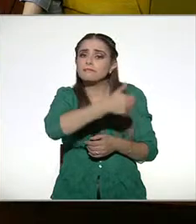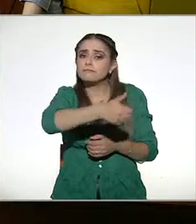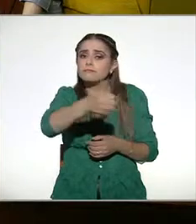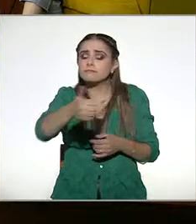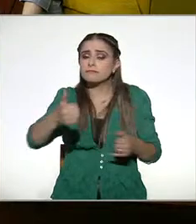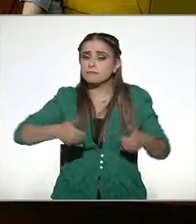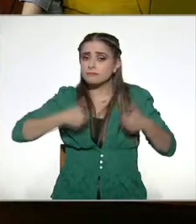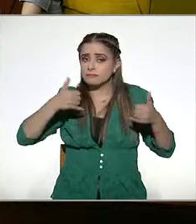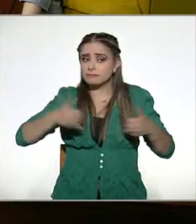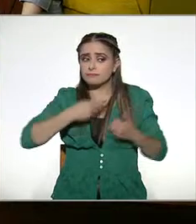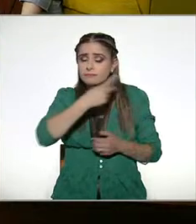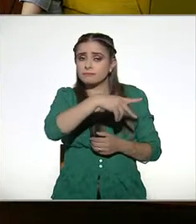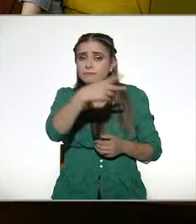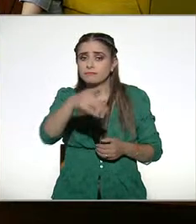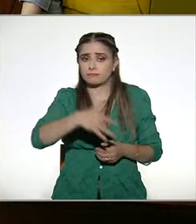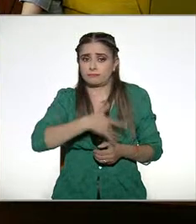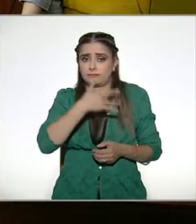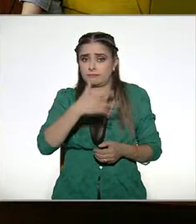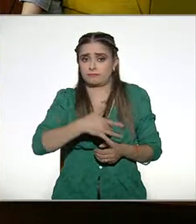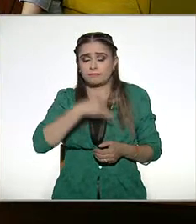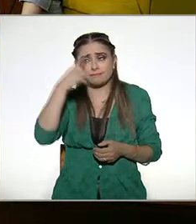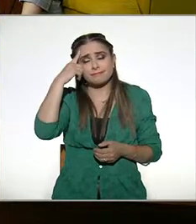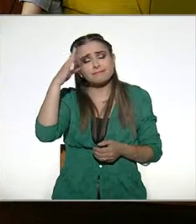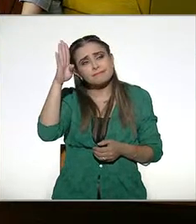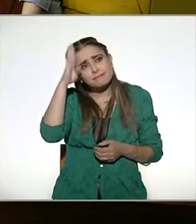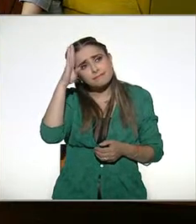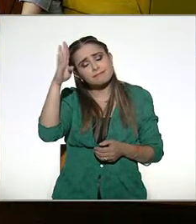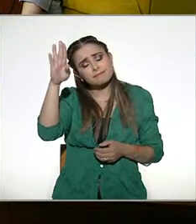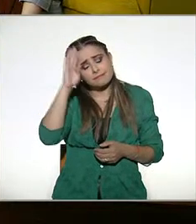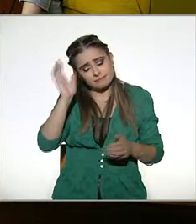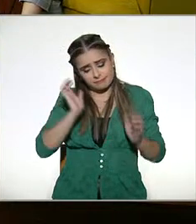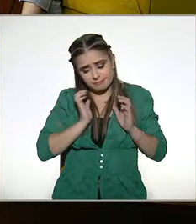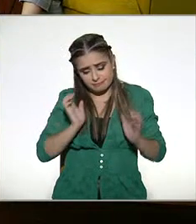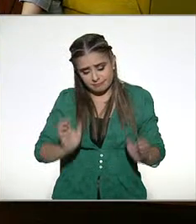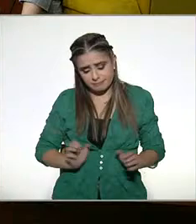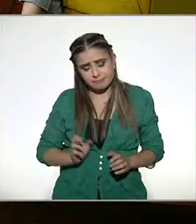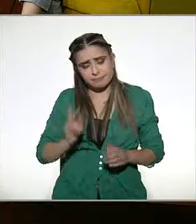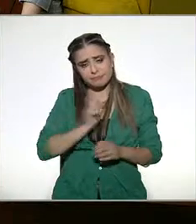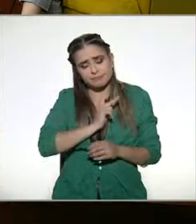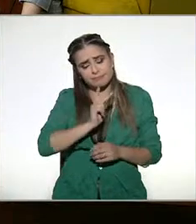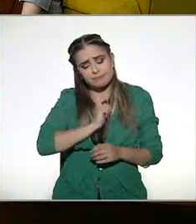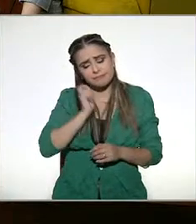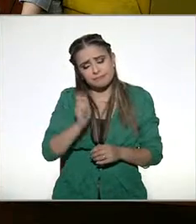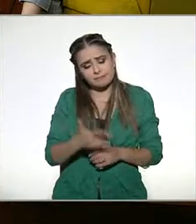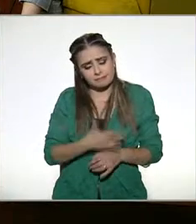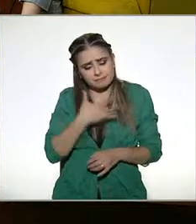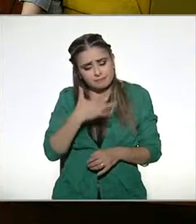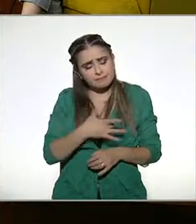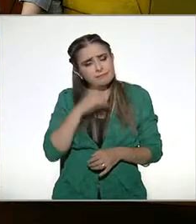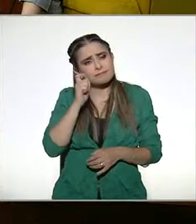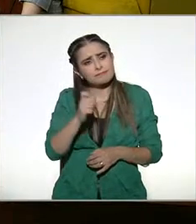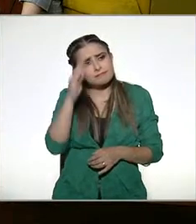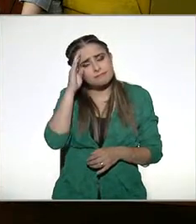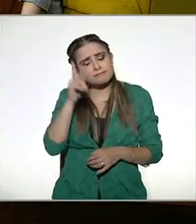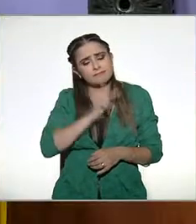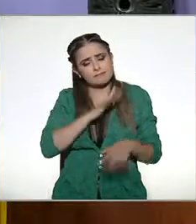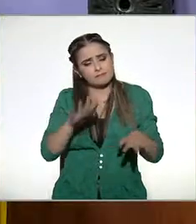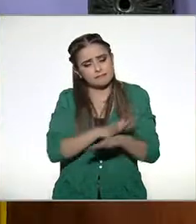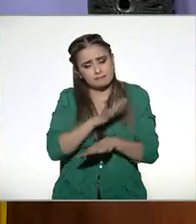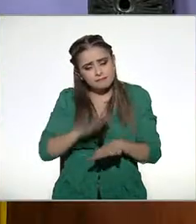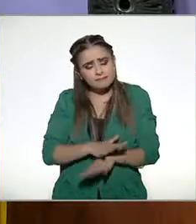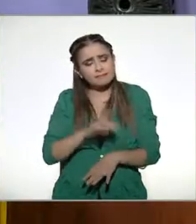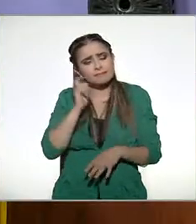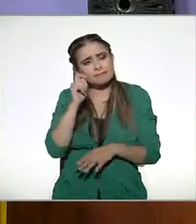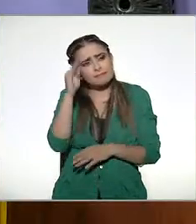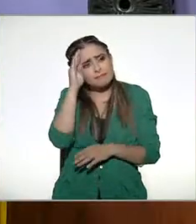muchas veces es un trabajo psíquico de elaboración de un cuerpo de un cuerpo que le habla que no puede tener una serie de cambios físicos en lo